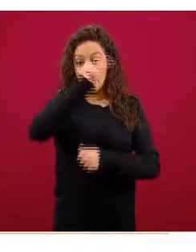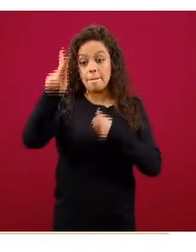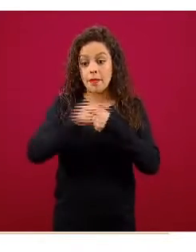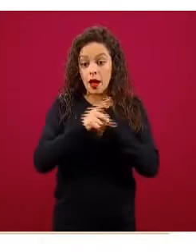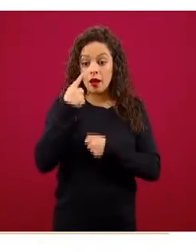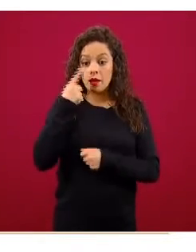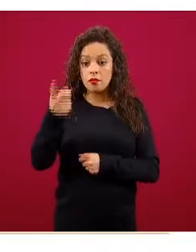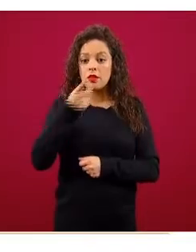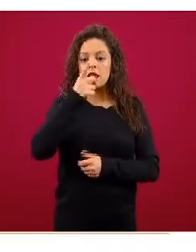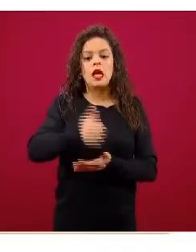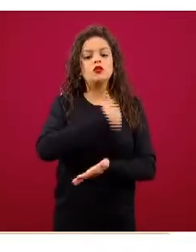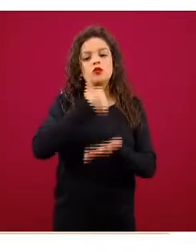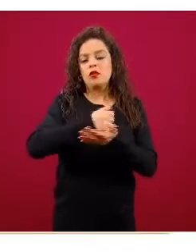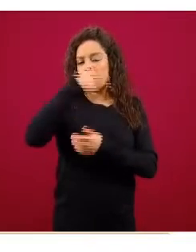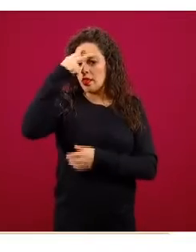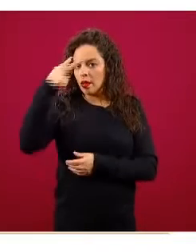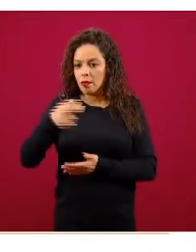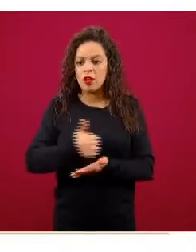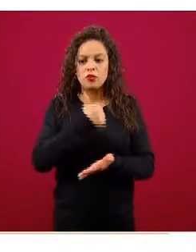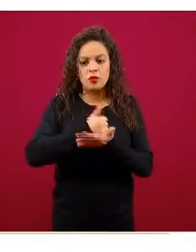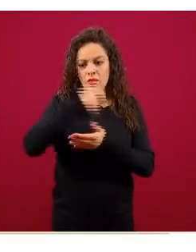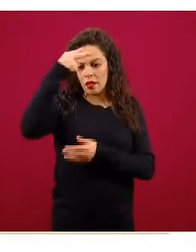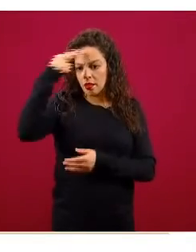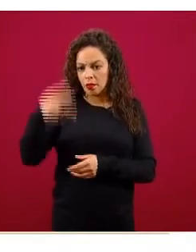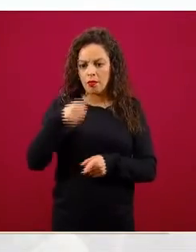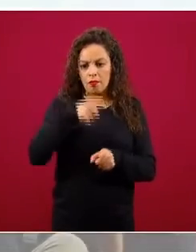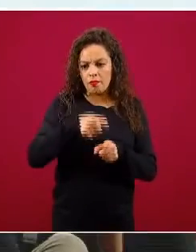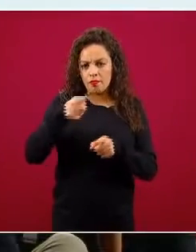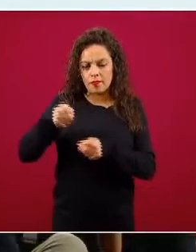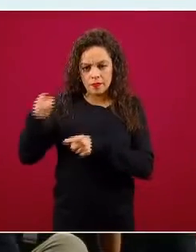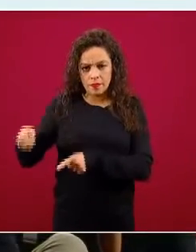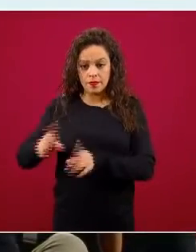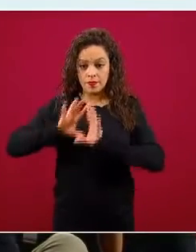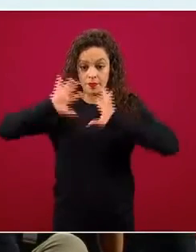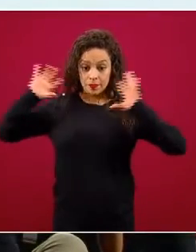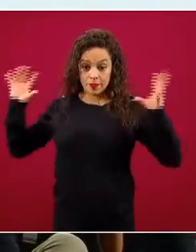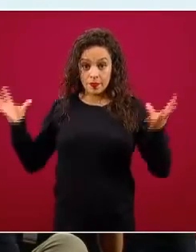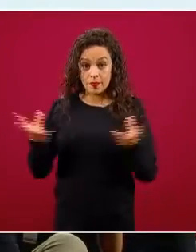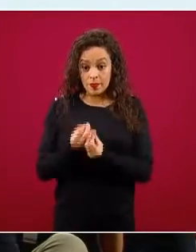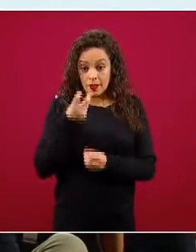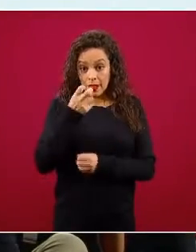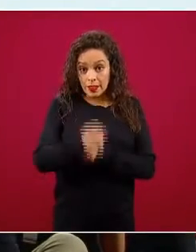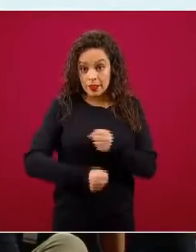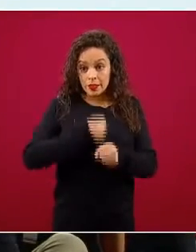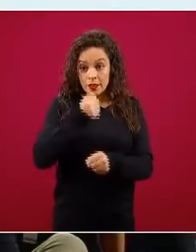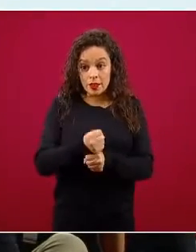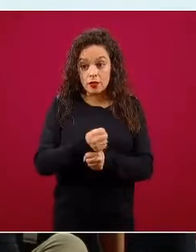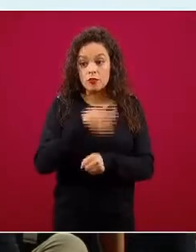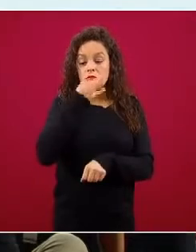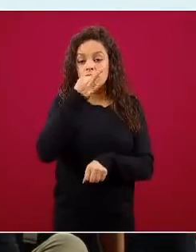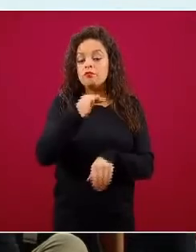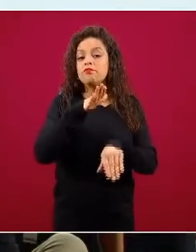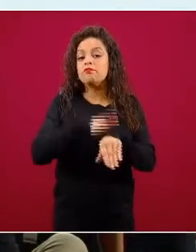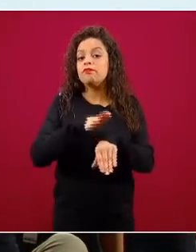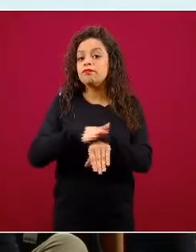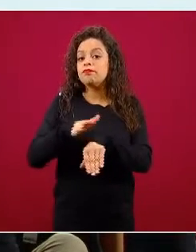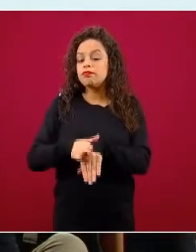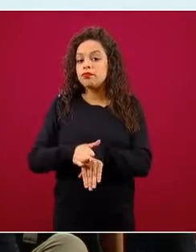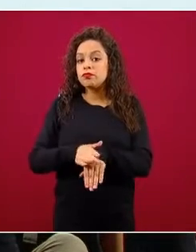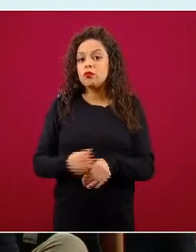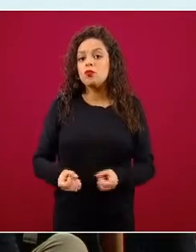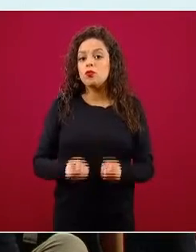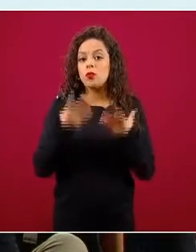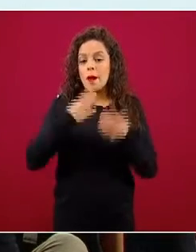México, y esto es lo que llevamos del año en la notificación de